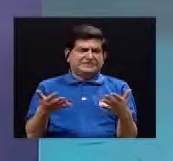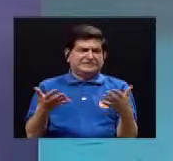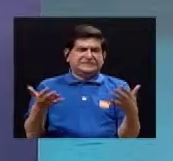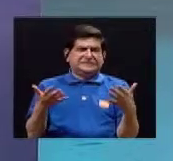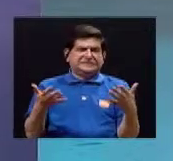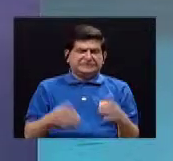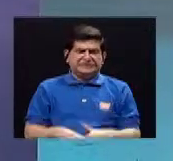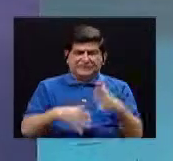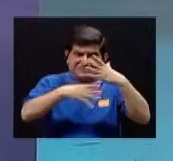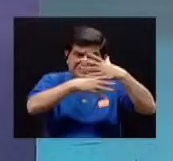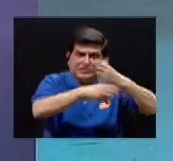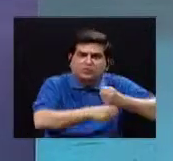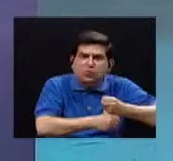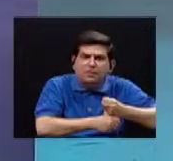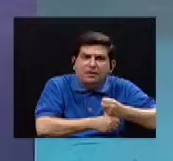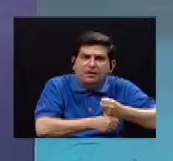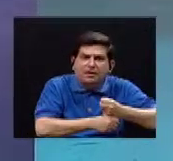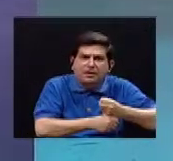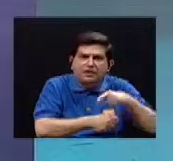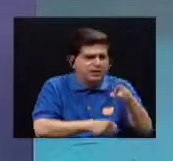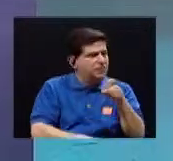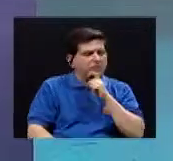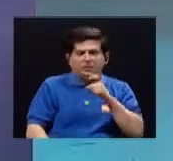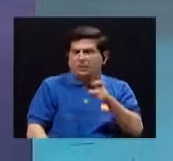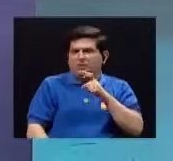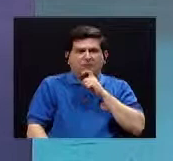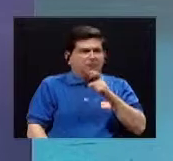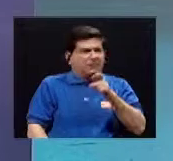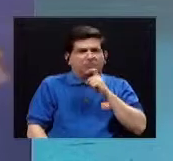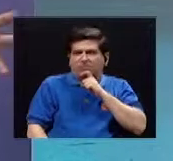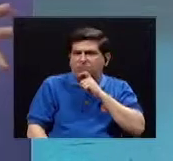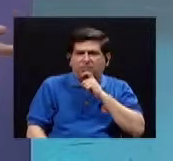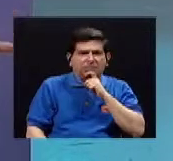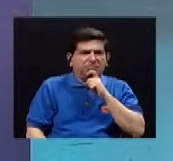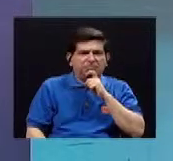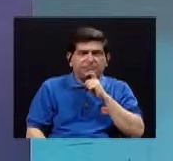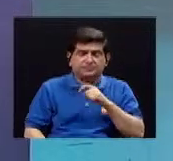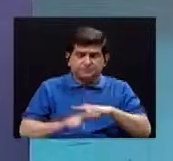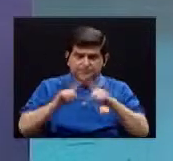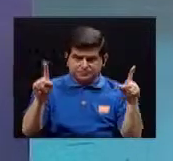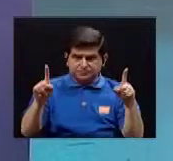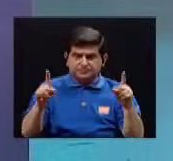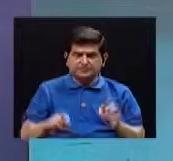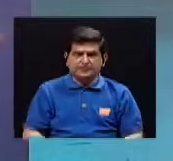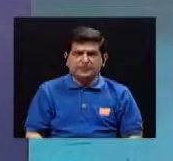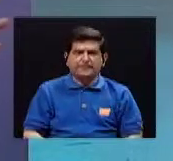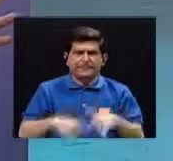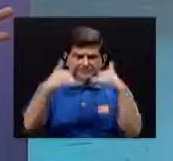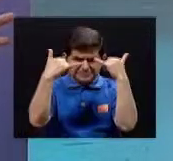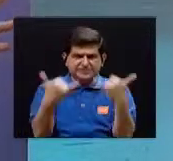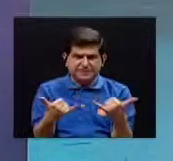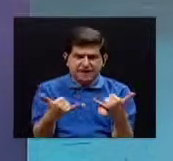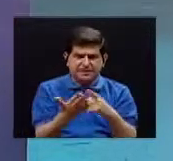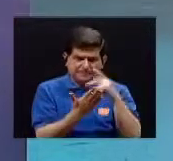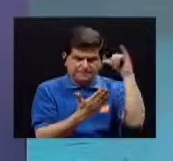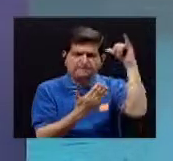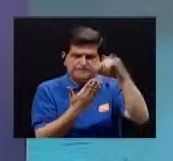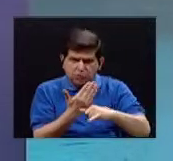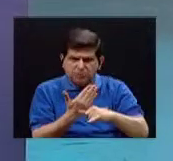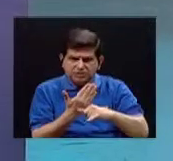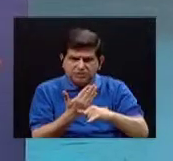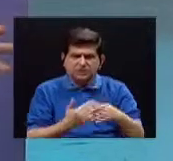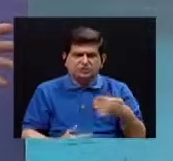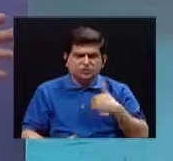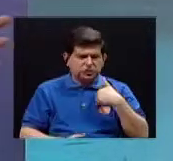de hacer un resumen y eso es demasiado difícil pero cuando cuando ya el proyecto